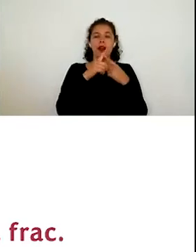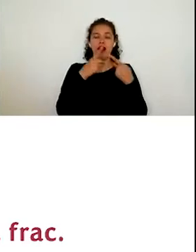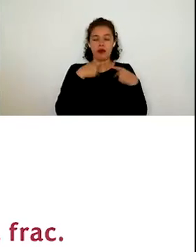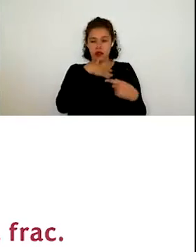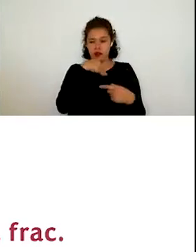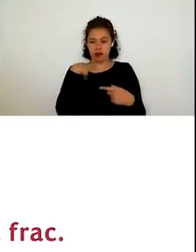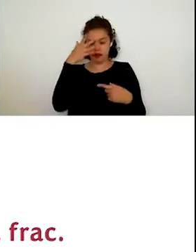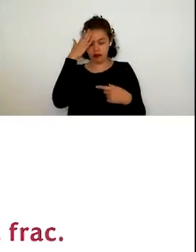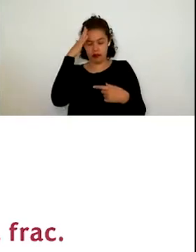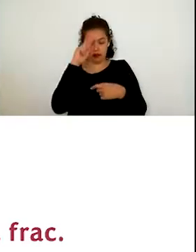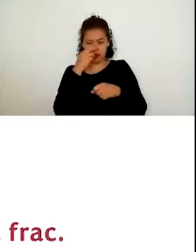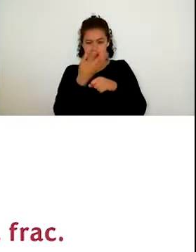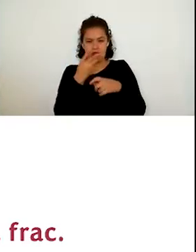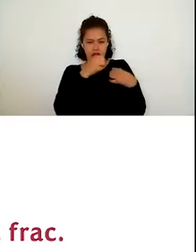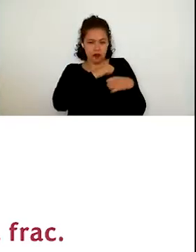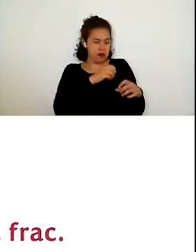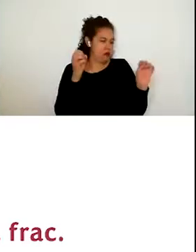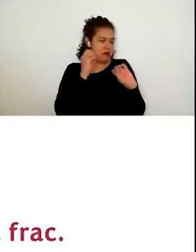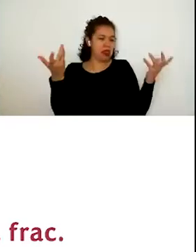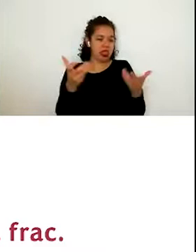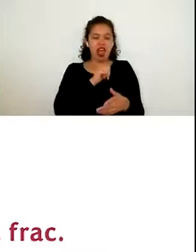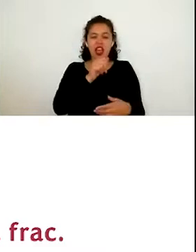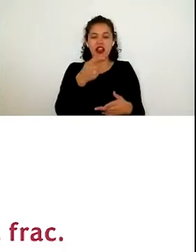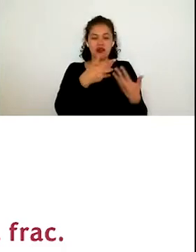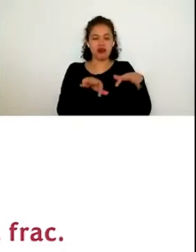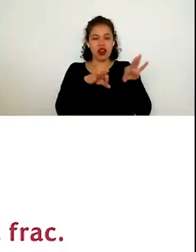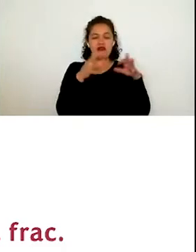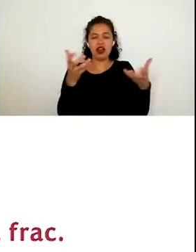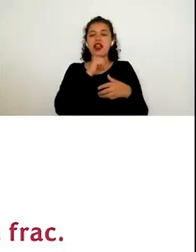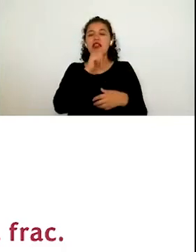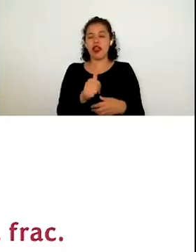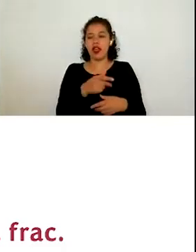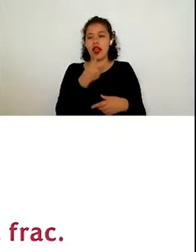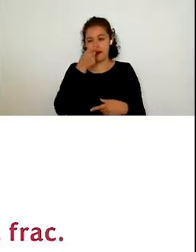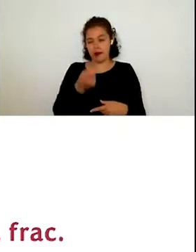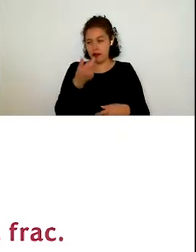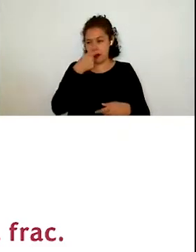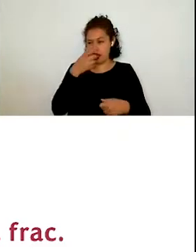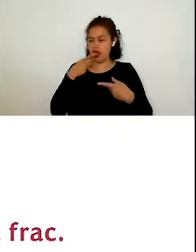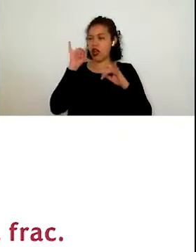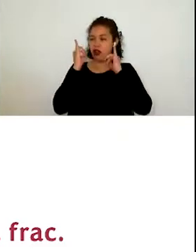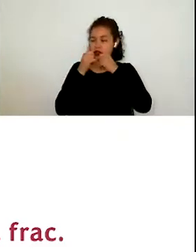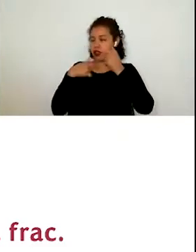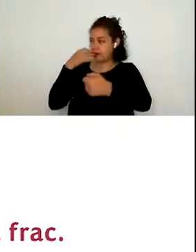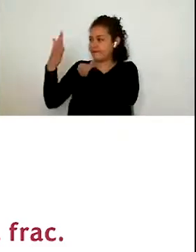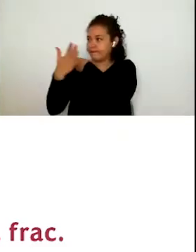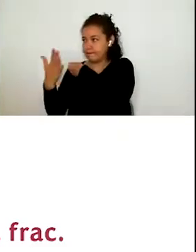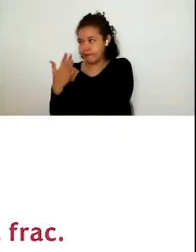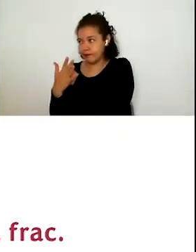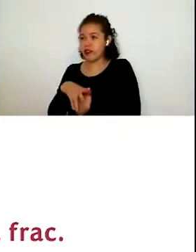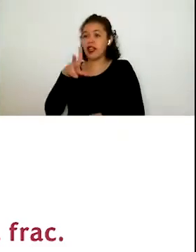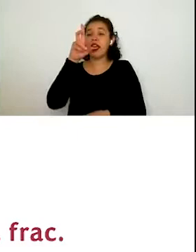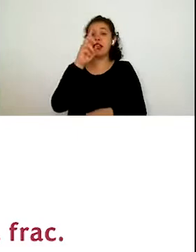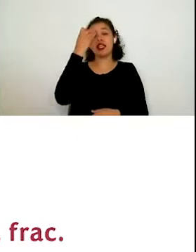ejerciendo su cargo, sus funciones, y si pasado un tiempo de 30 días